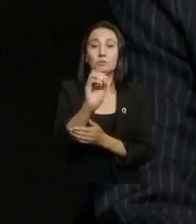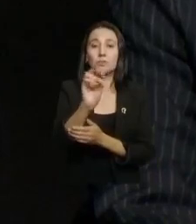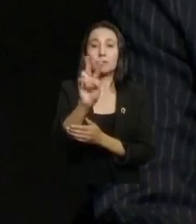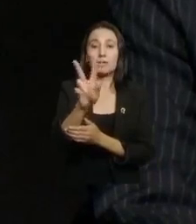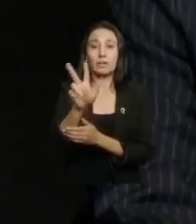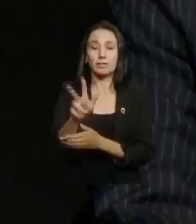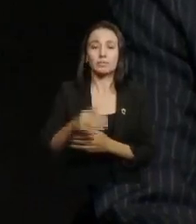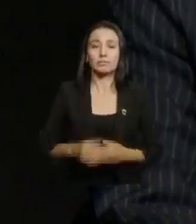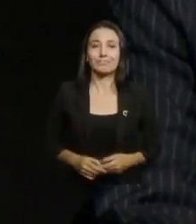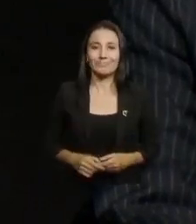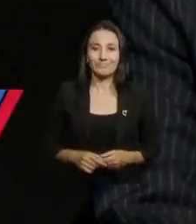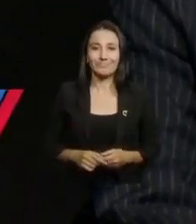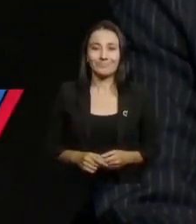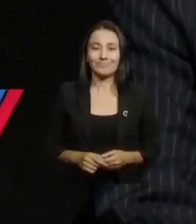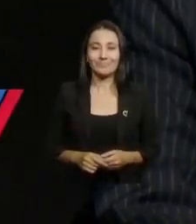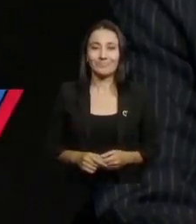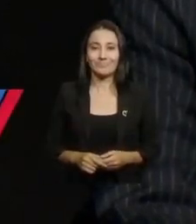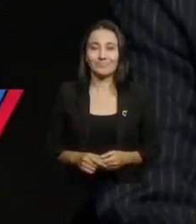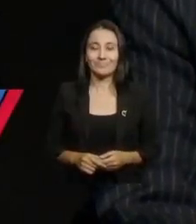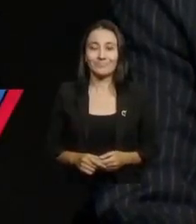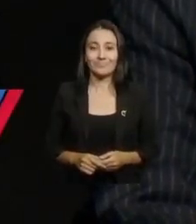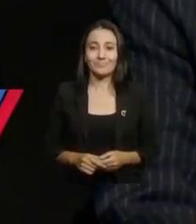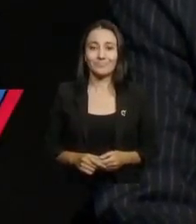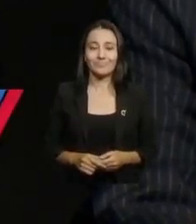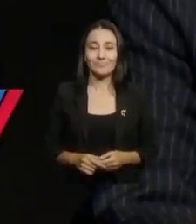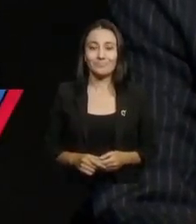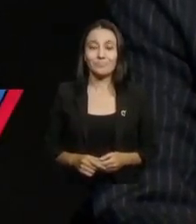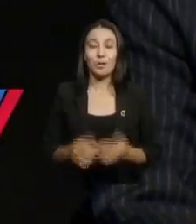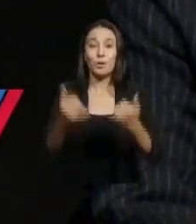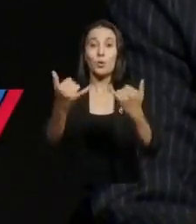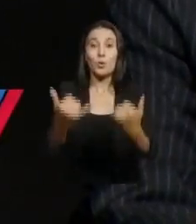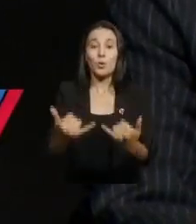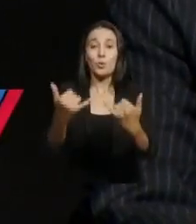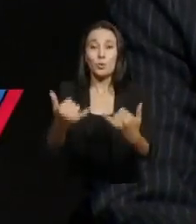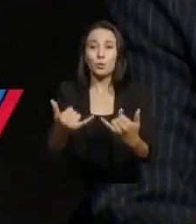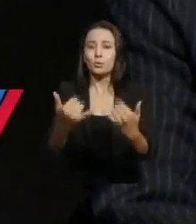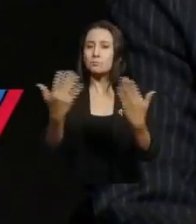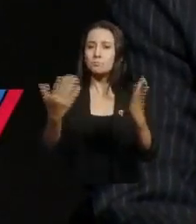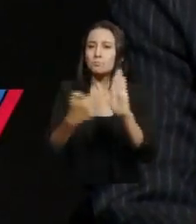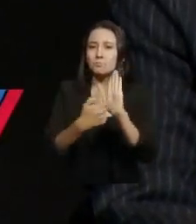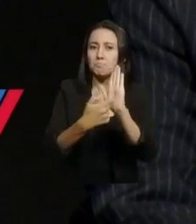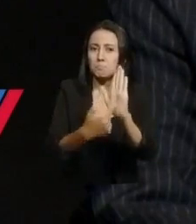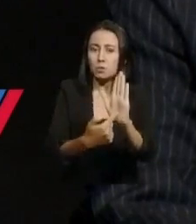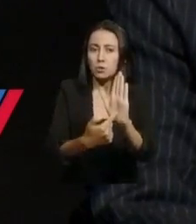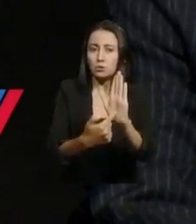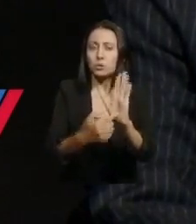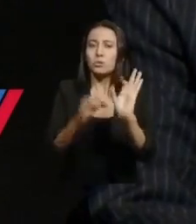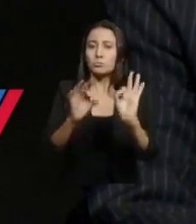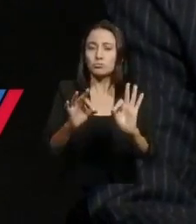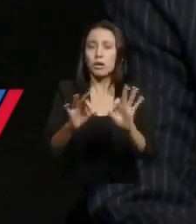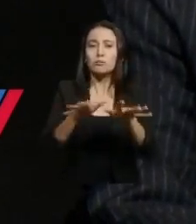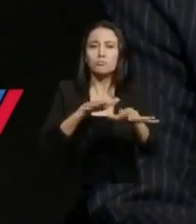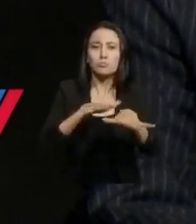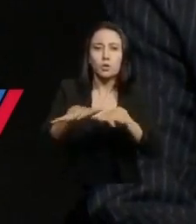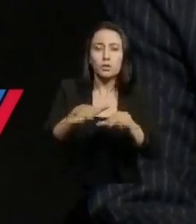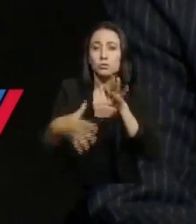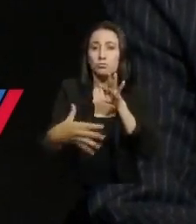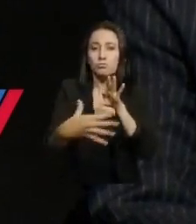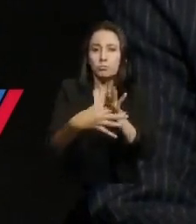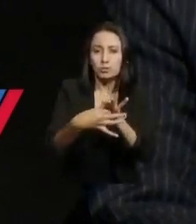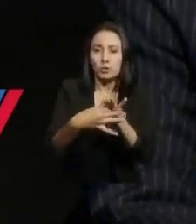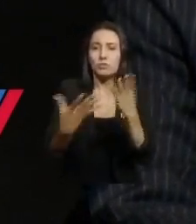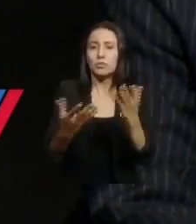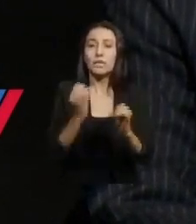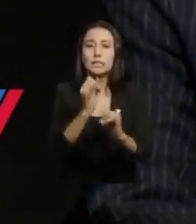anticipadas 2023, segunda vuelta. Hoy, como muestra de la coordinación